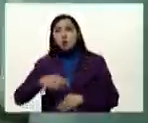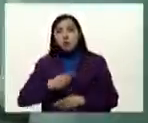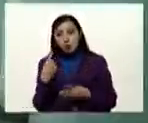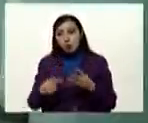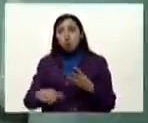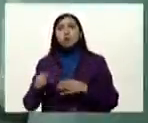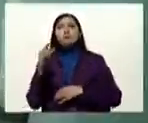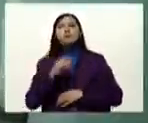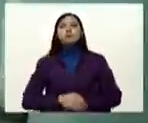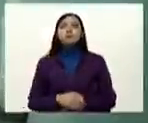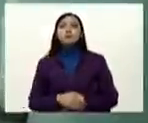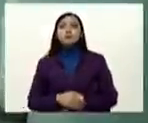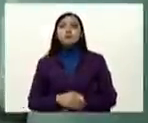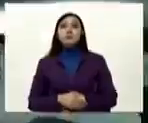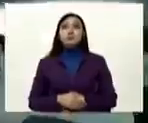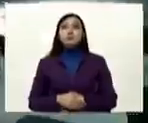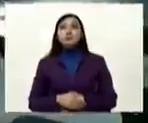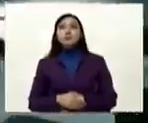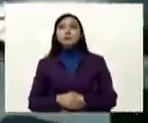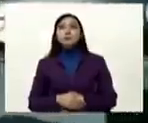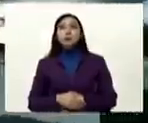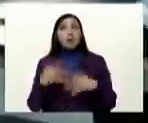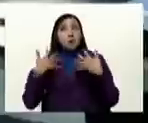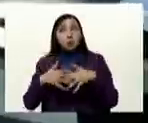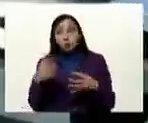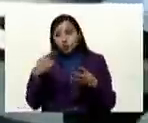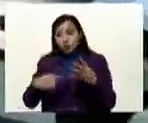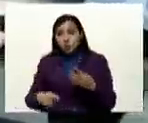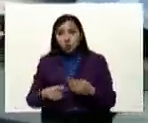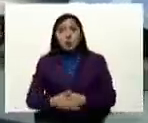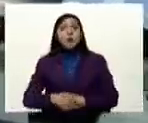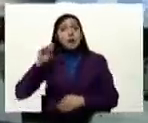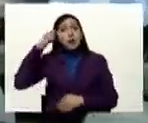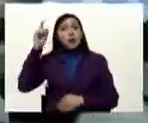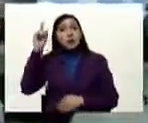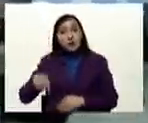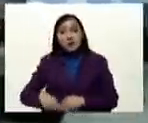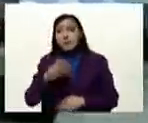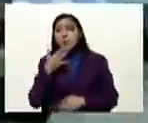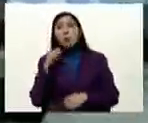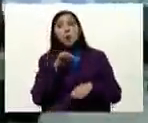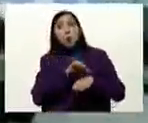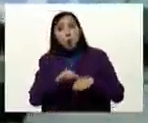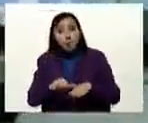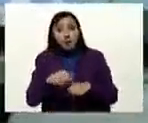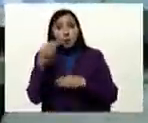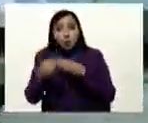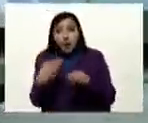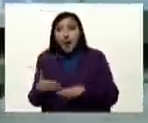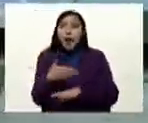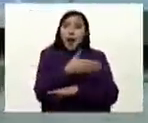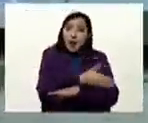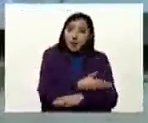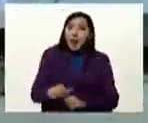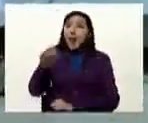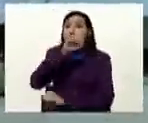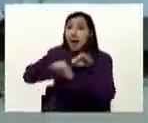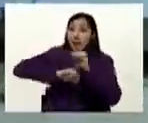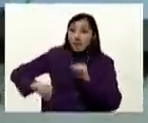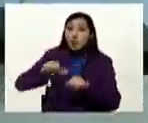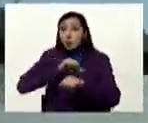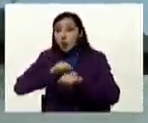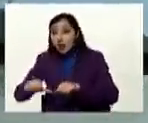dos quirófanos de operaciones electivas. Recordemos, presidente, que una operación electiva a tiempo evita una cirugía